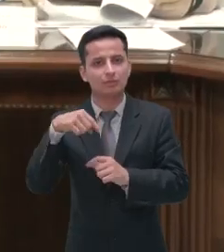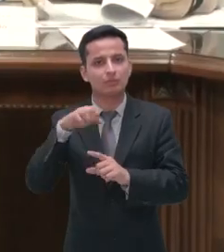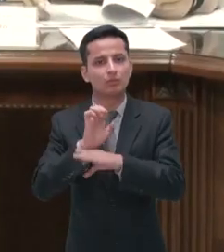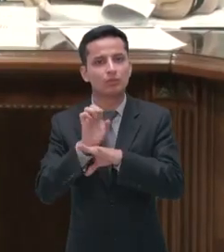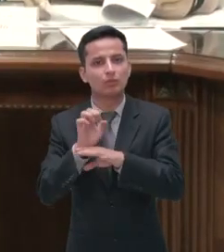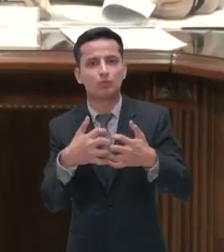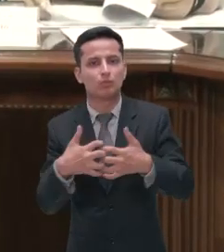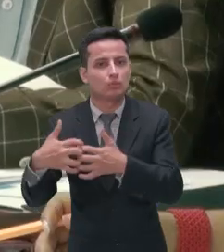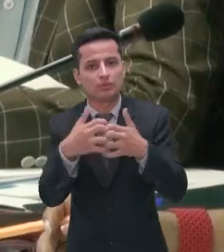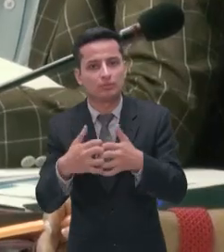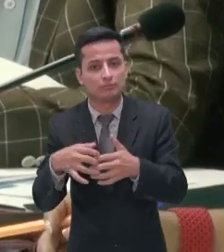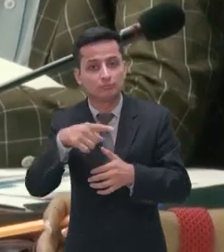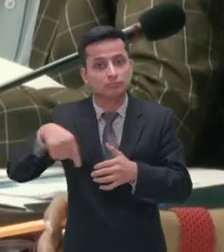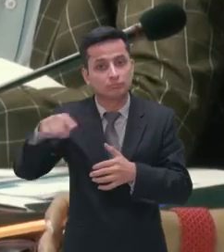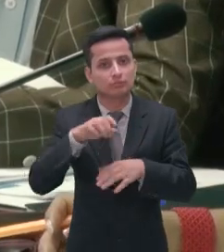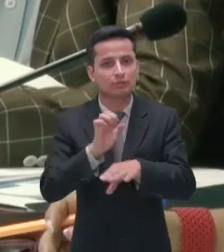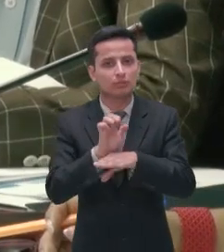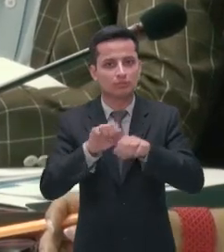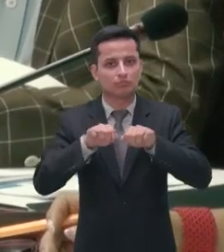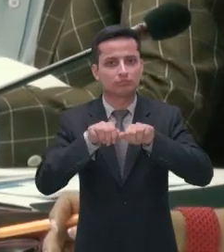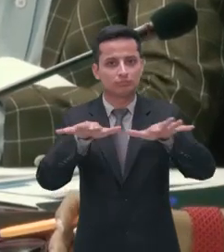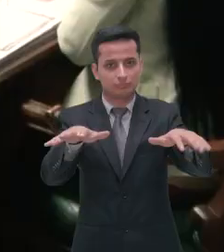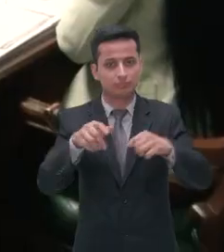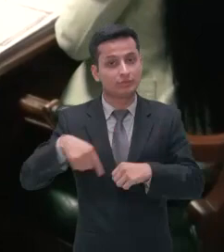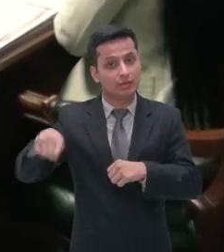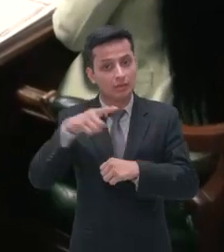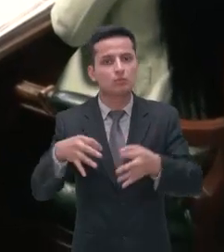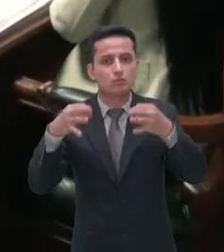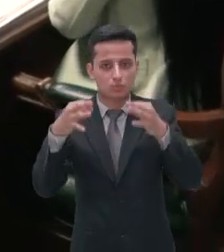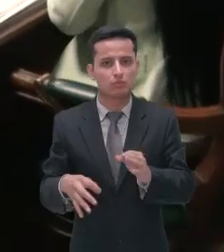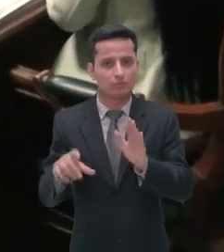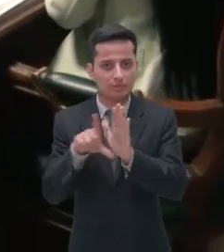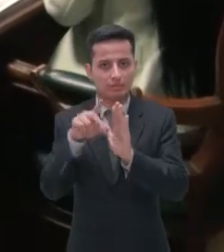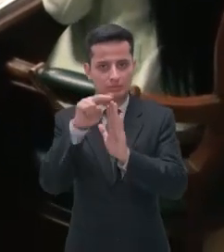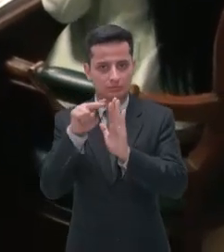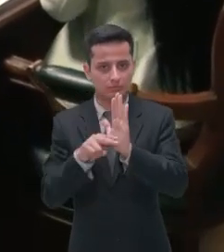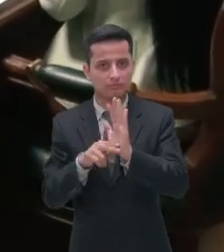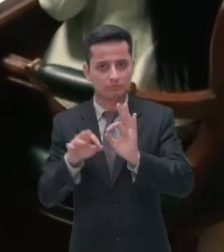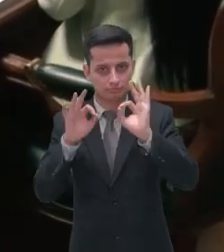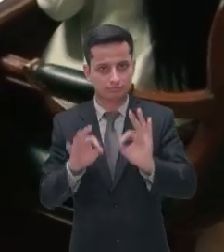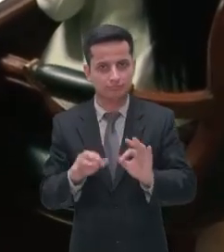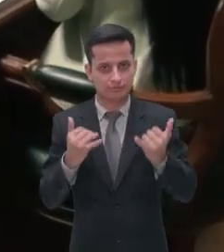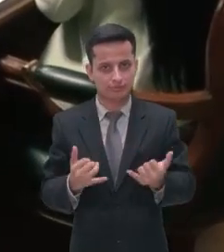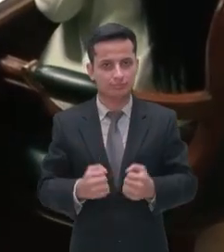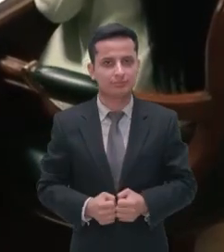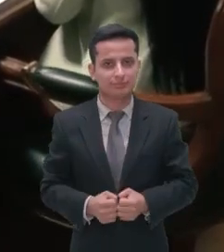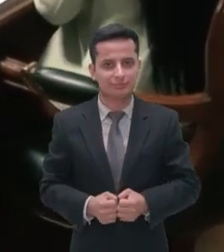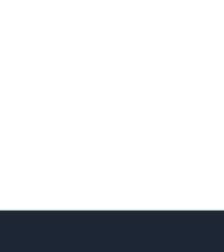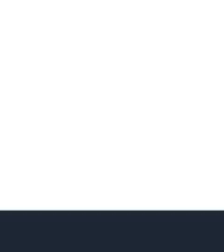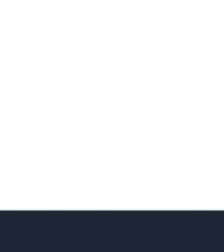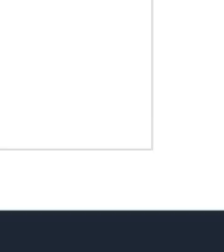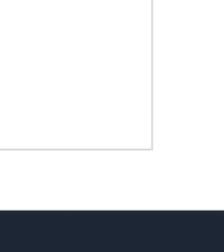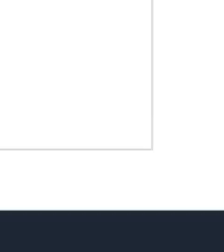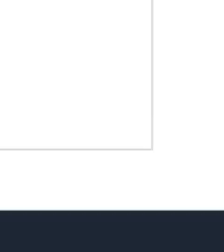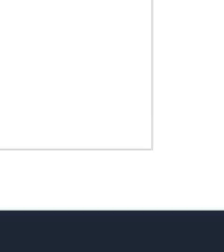en Democracia, con ámbito de acción nacional, porque cumple con lo que dispone la normativa electoral vigente.